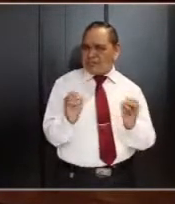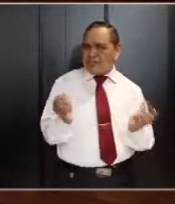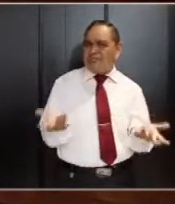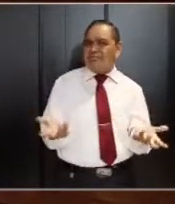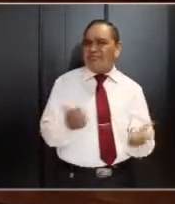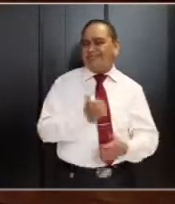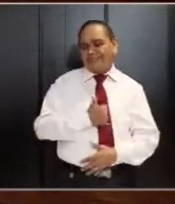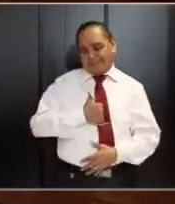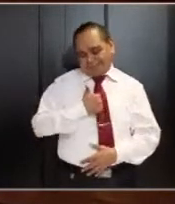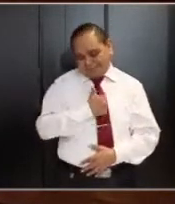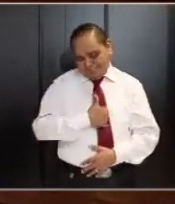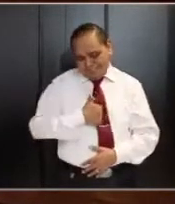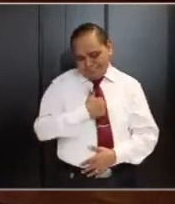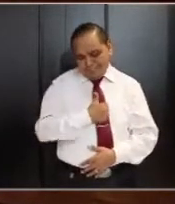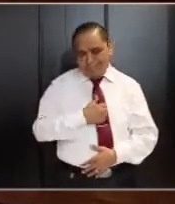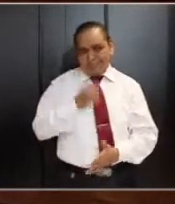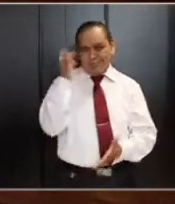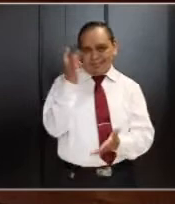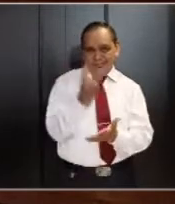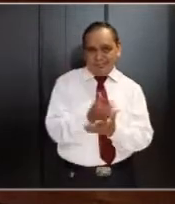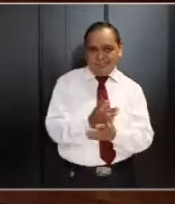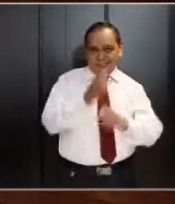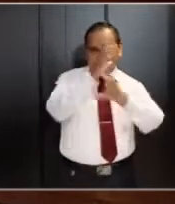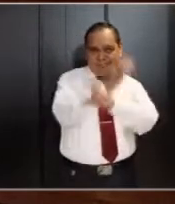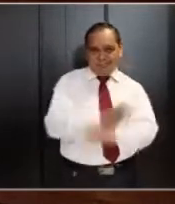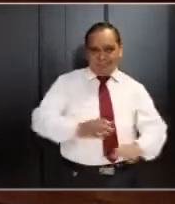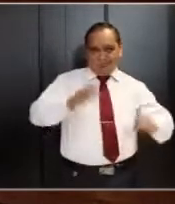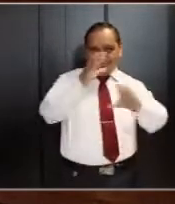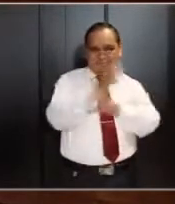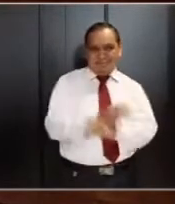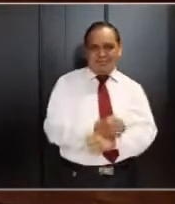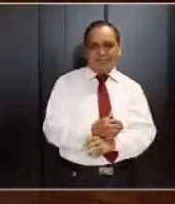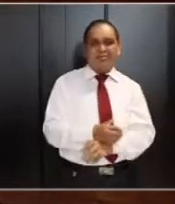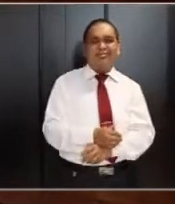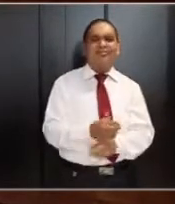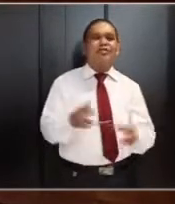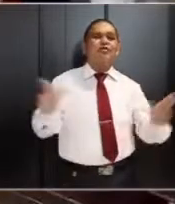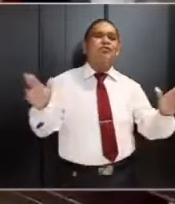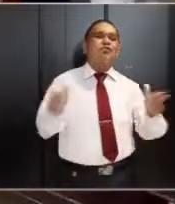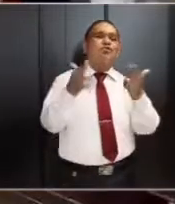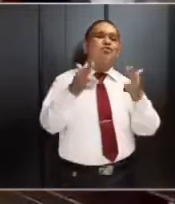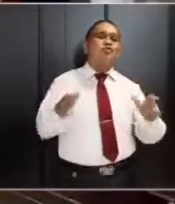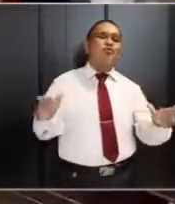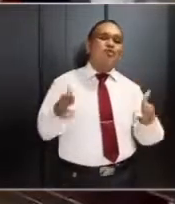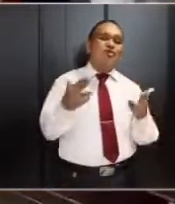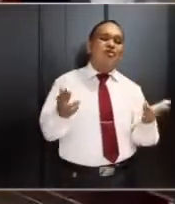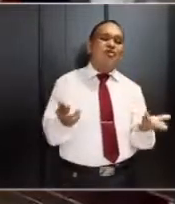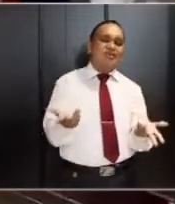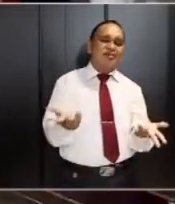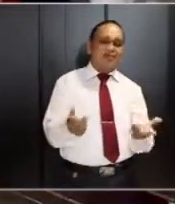Ay, qué lástima. Nada más cantaba el himno nacional en mi escuela. Pues échatelo un pedacito.